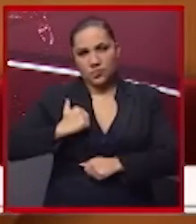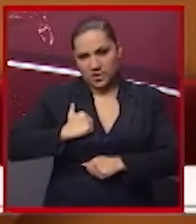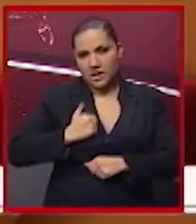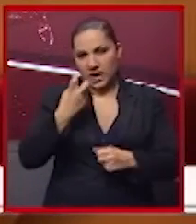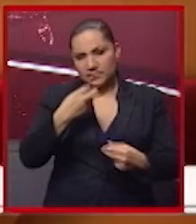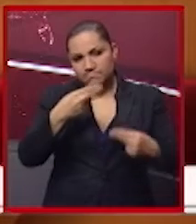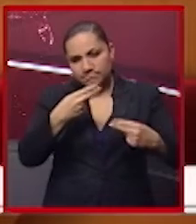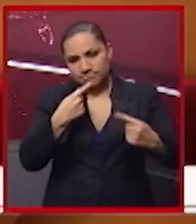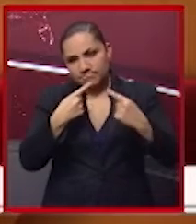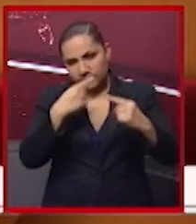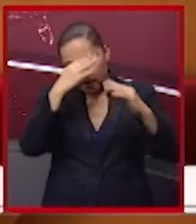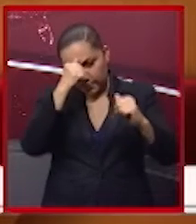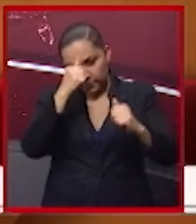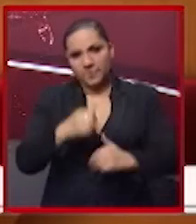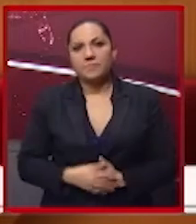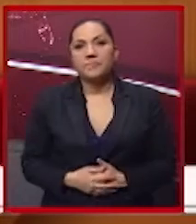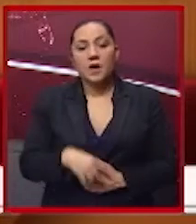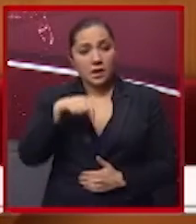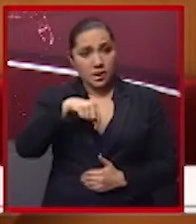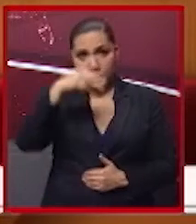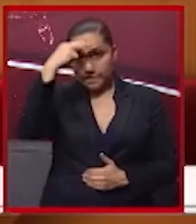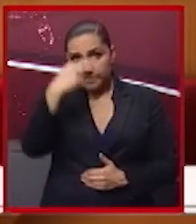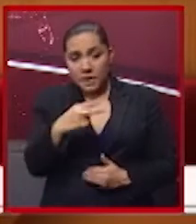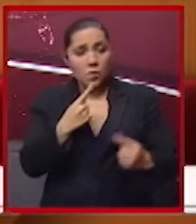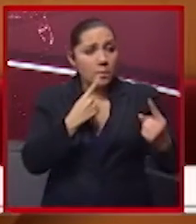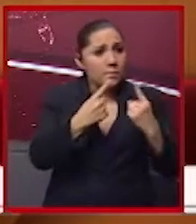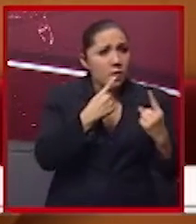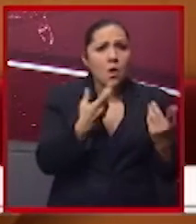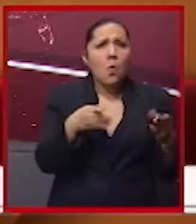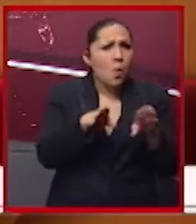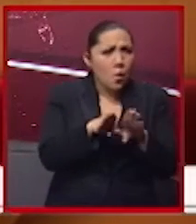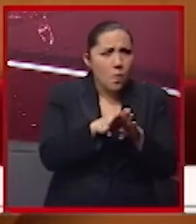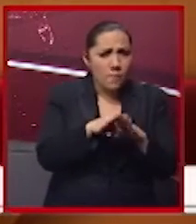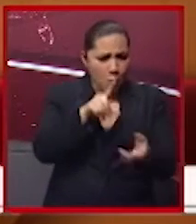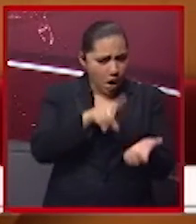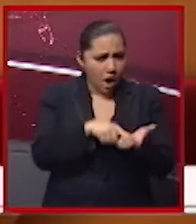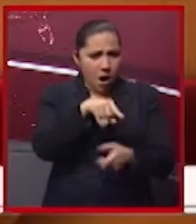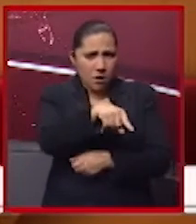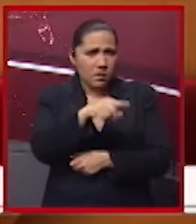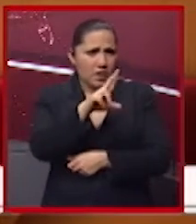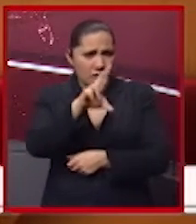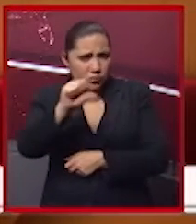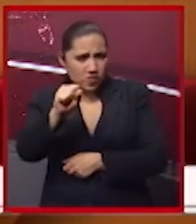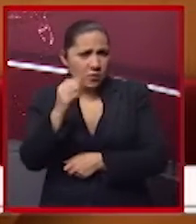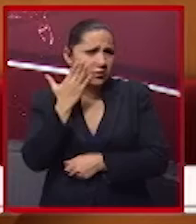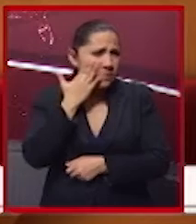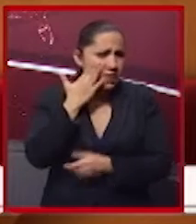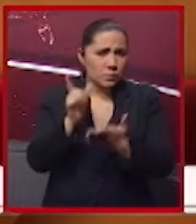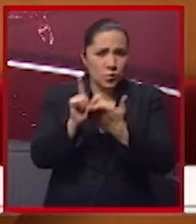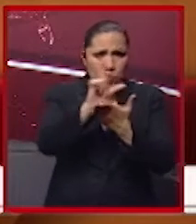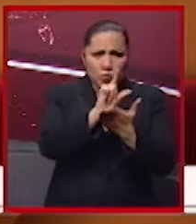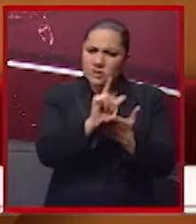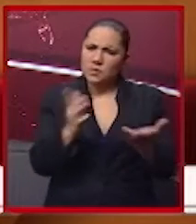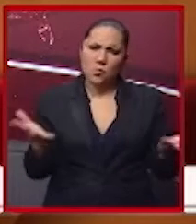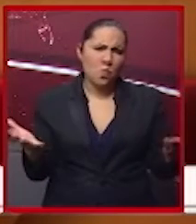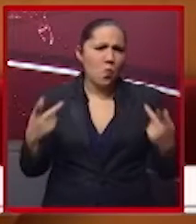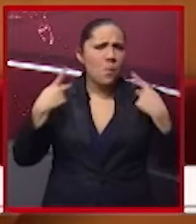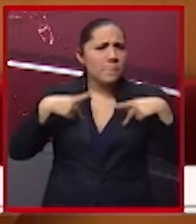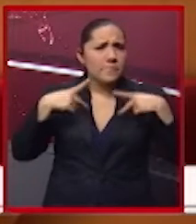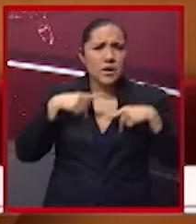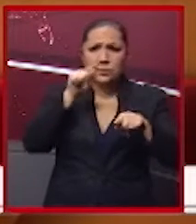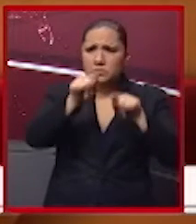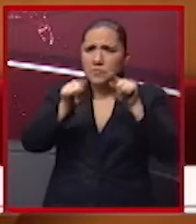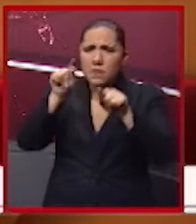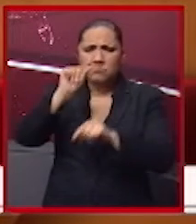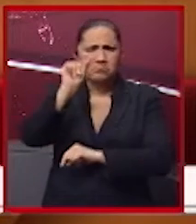México no negocia a través de las redes sociales ni con aspavientos. Negociamos a través de profesionales técnicos especializados